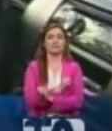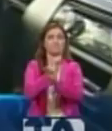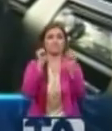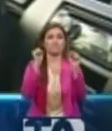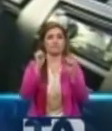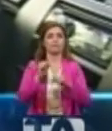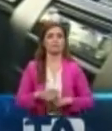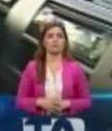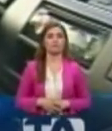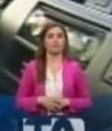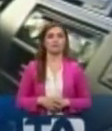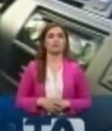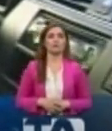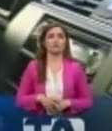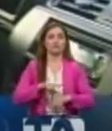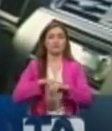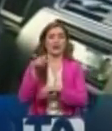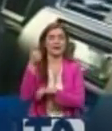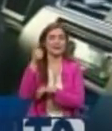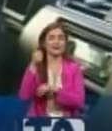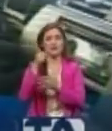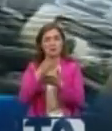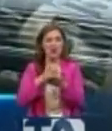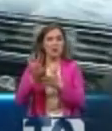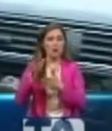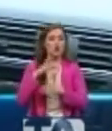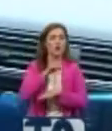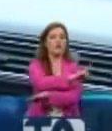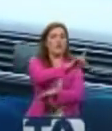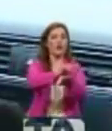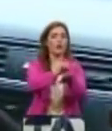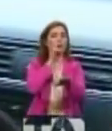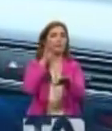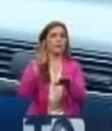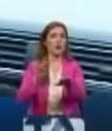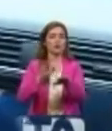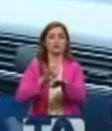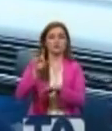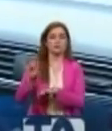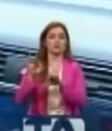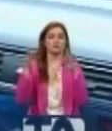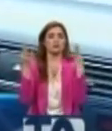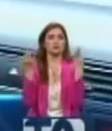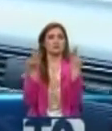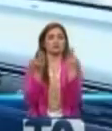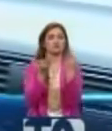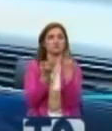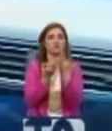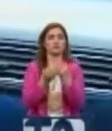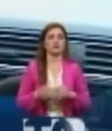salgo, me voy hasta el 10:30 vía Daule, dejo a mi esposo, y de ahí pues como somos una familia, por decir